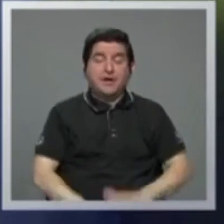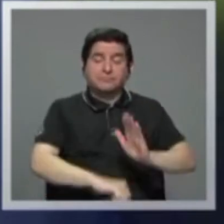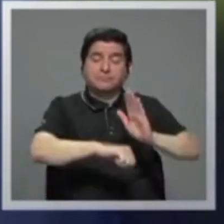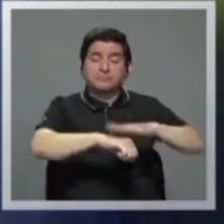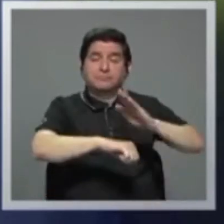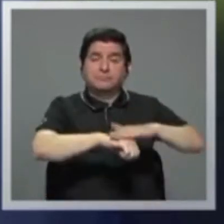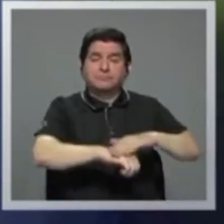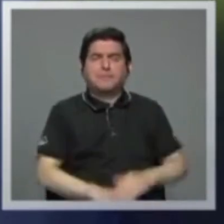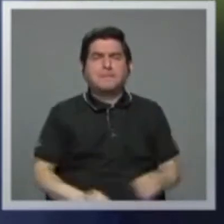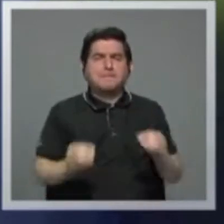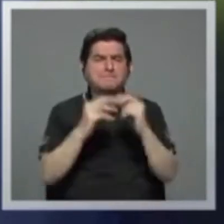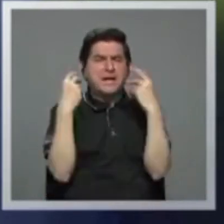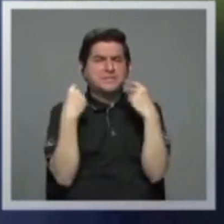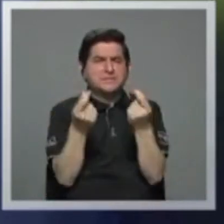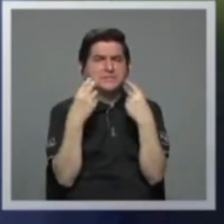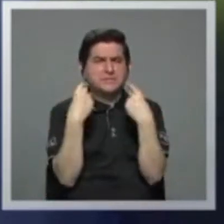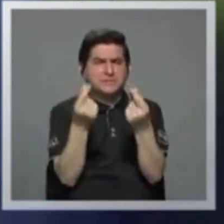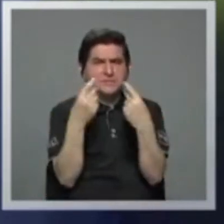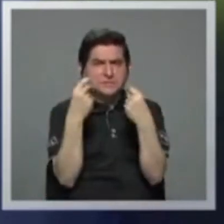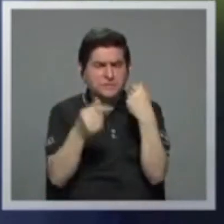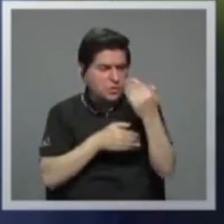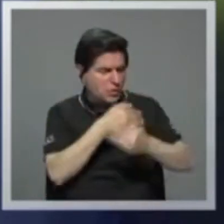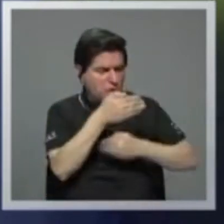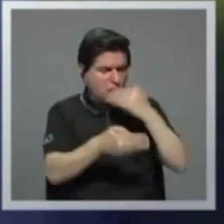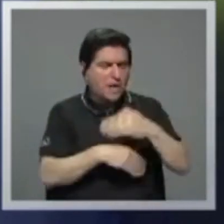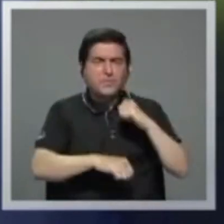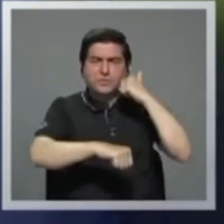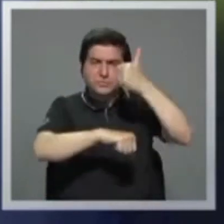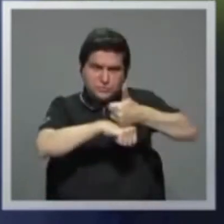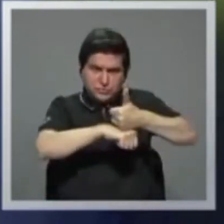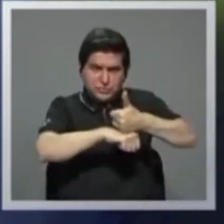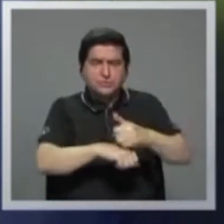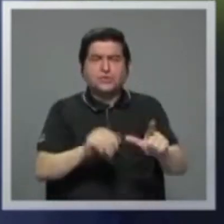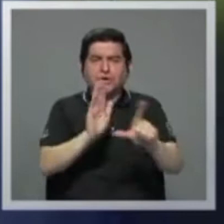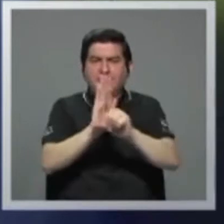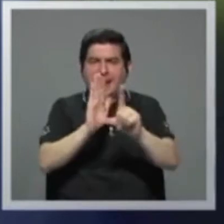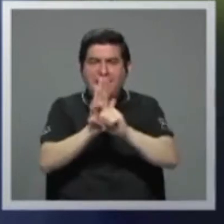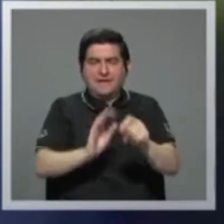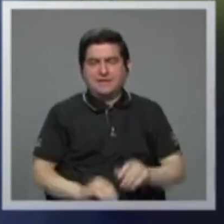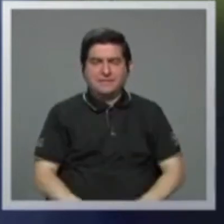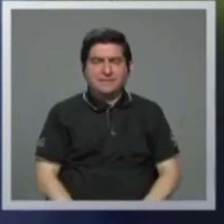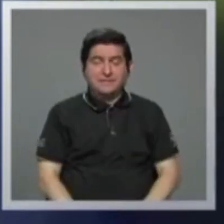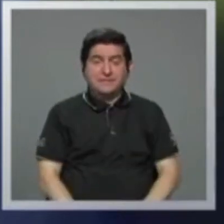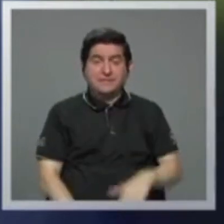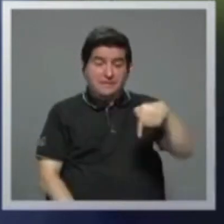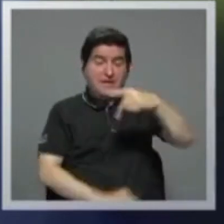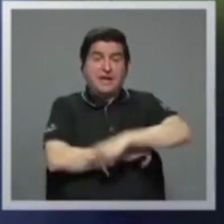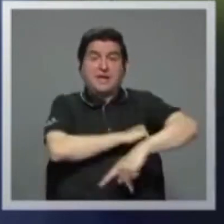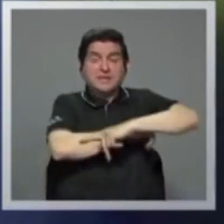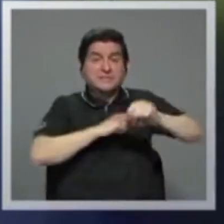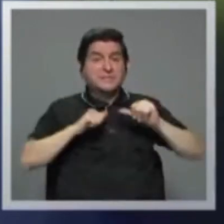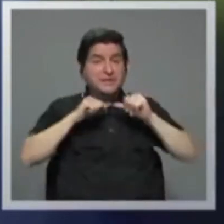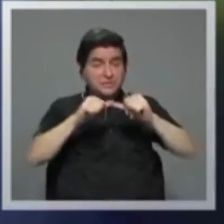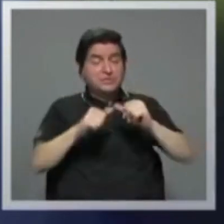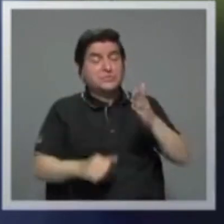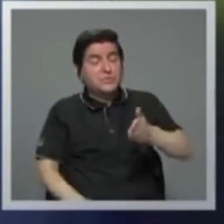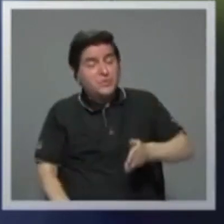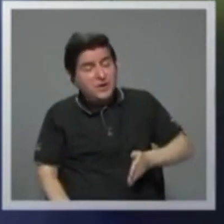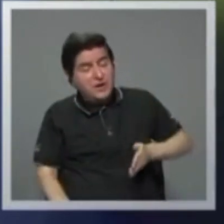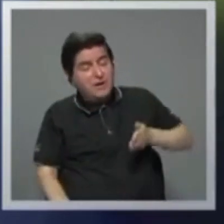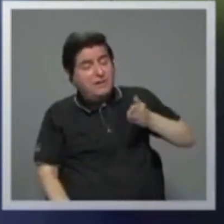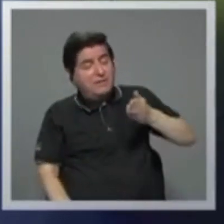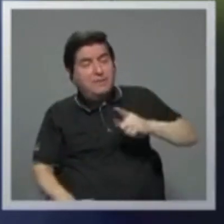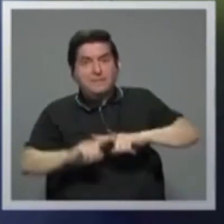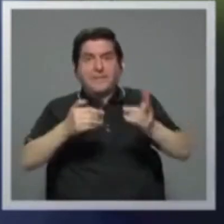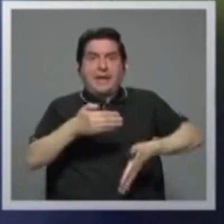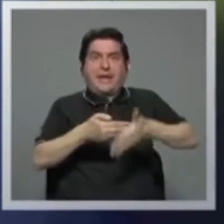permitido hacer más expedito el proceso de creación de leyes, que en nuestro país sigue siendo lento, pero